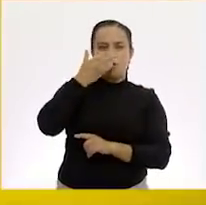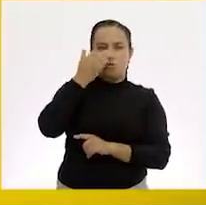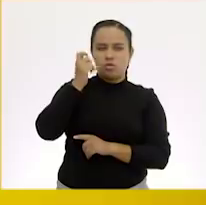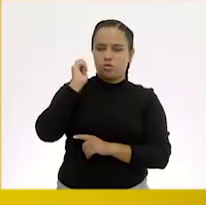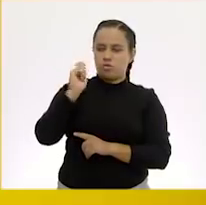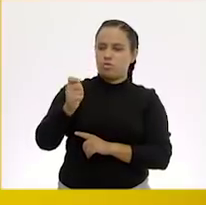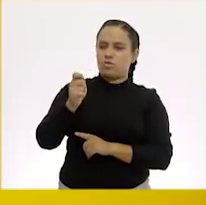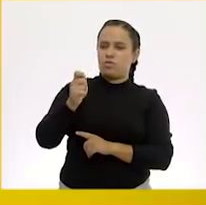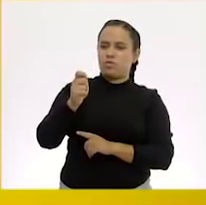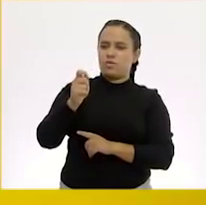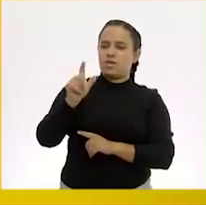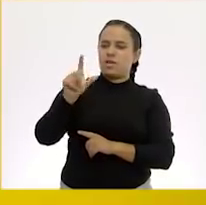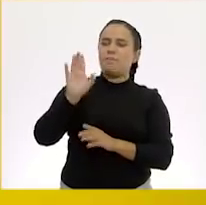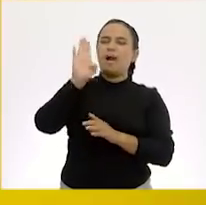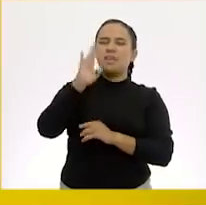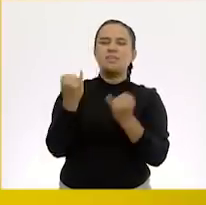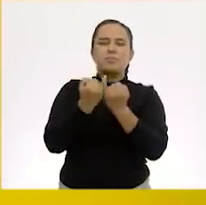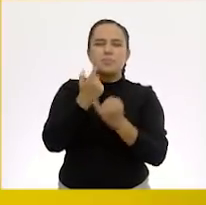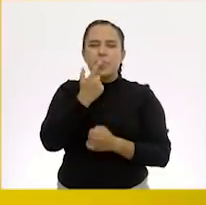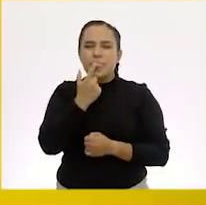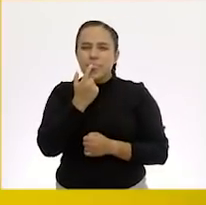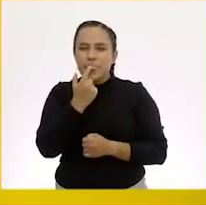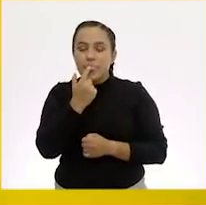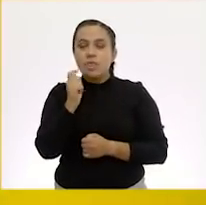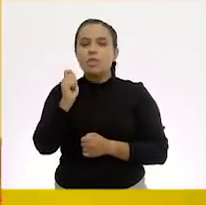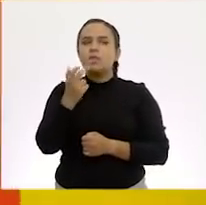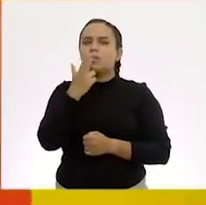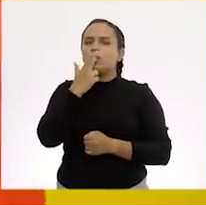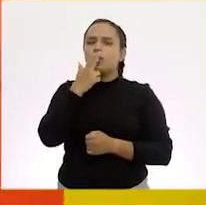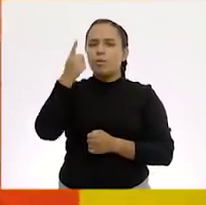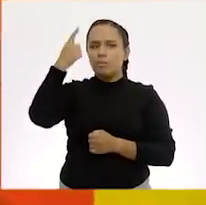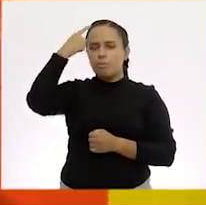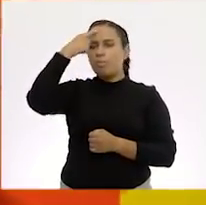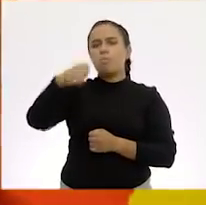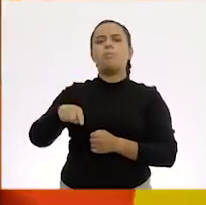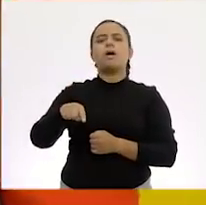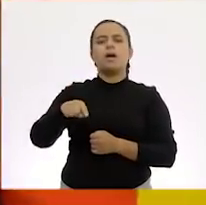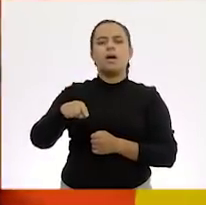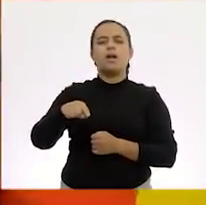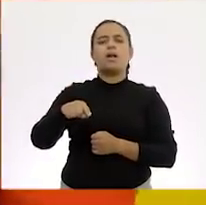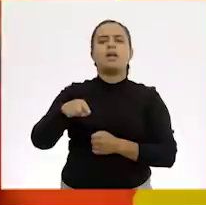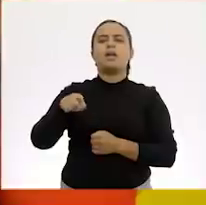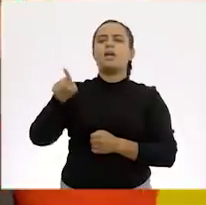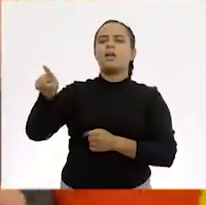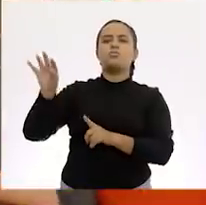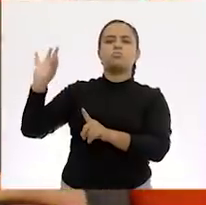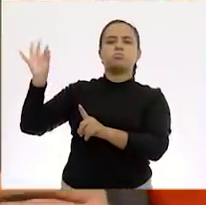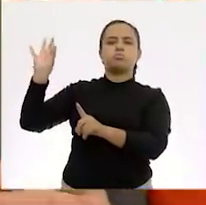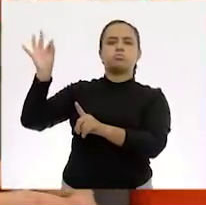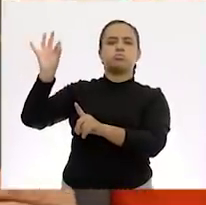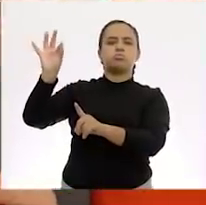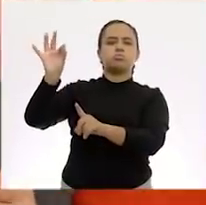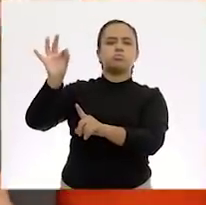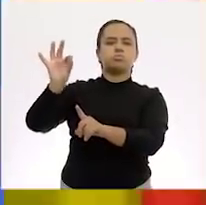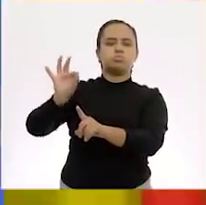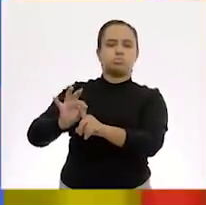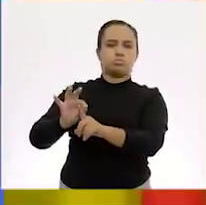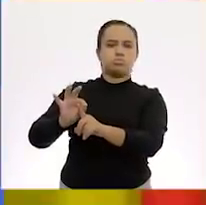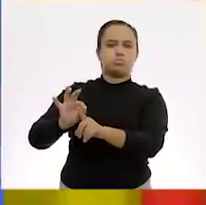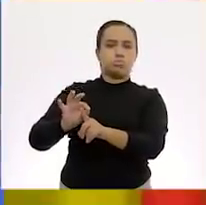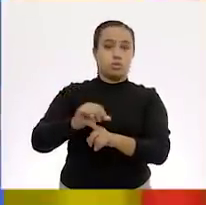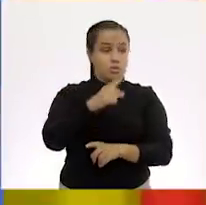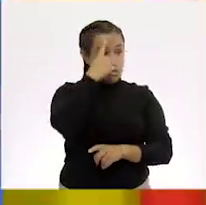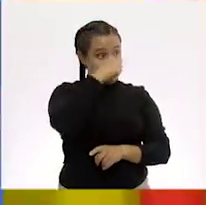labelo. Es como una lengüita Ujú, y sí la sirve veo. como pista de aterrizaje. ¿Para quiénes crees? ¿Para otros